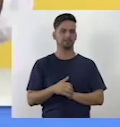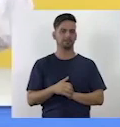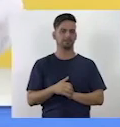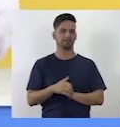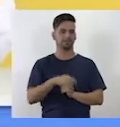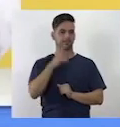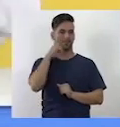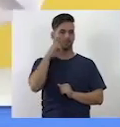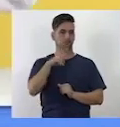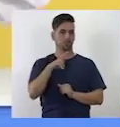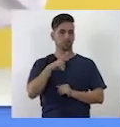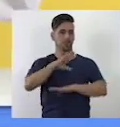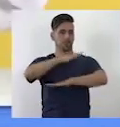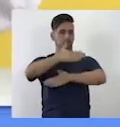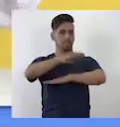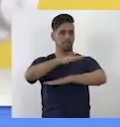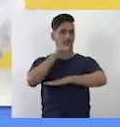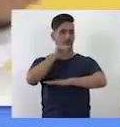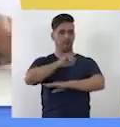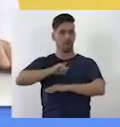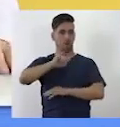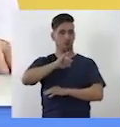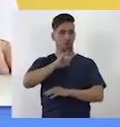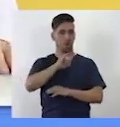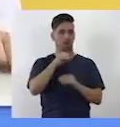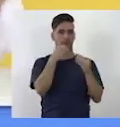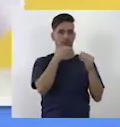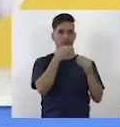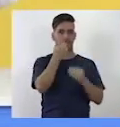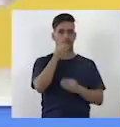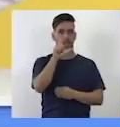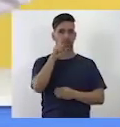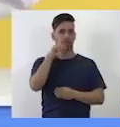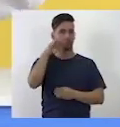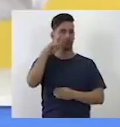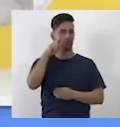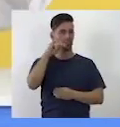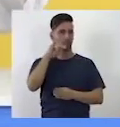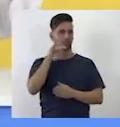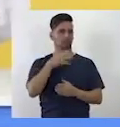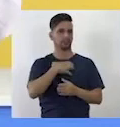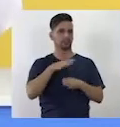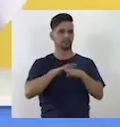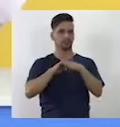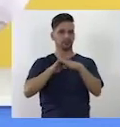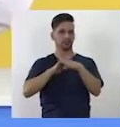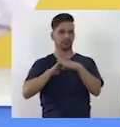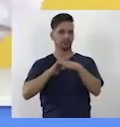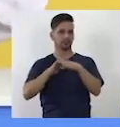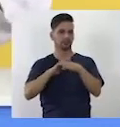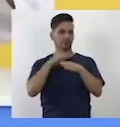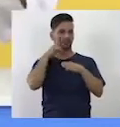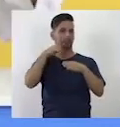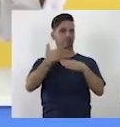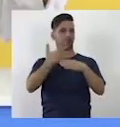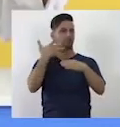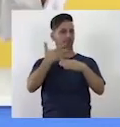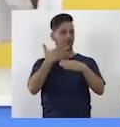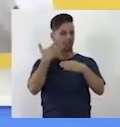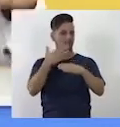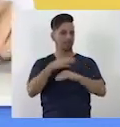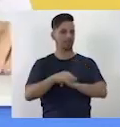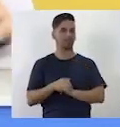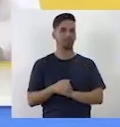vas a ver que no brilla si tengo una herida o no lo trabaja bien sino ella un poquito opaco porque crea una superficie de óxido de aluminio